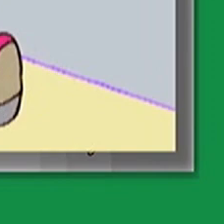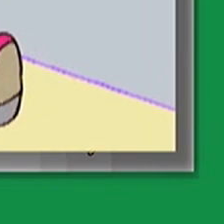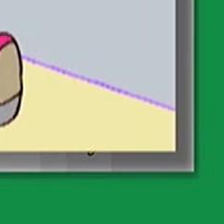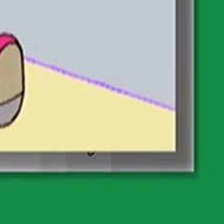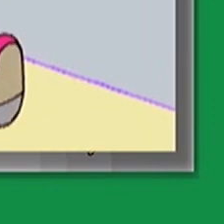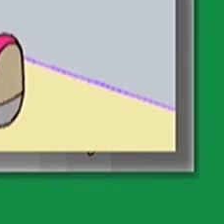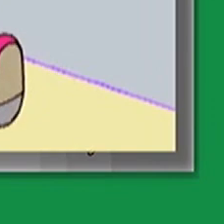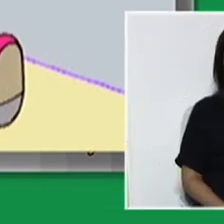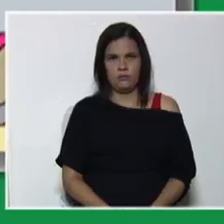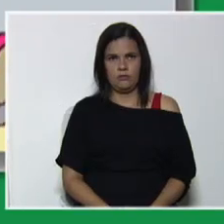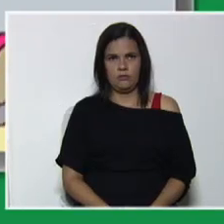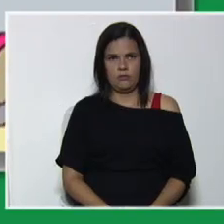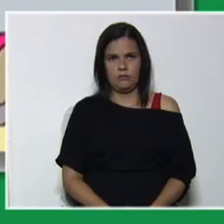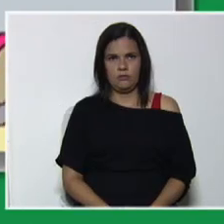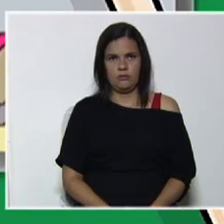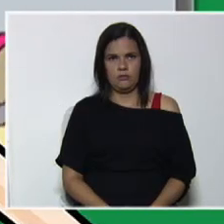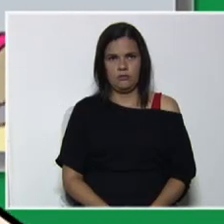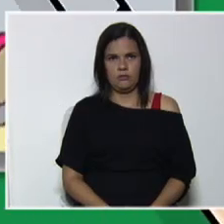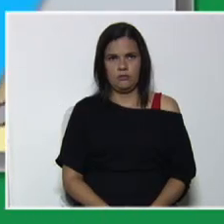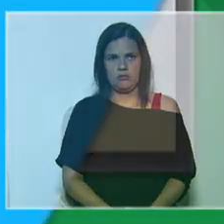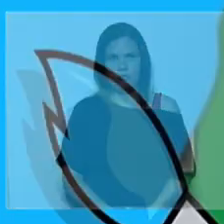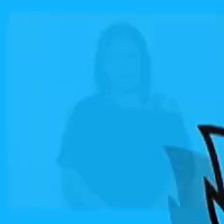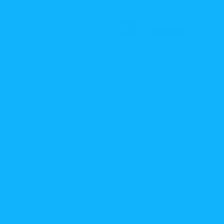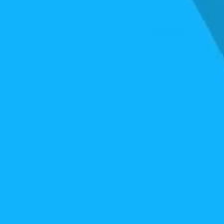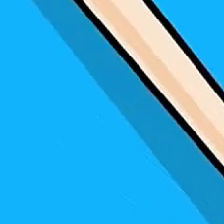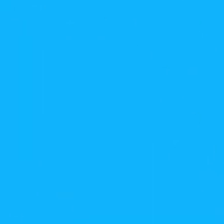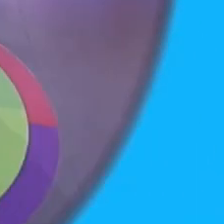Leer es descubrir.